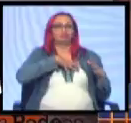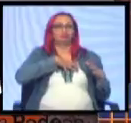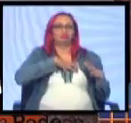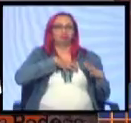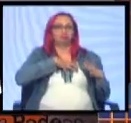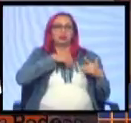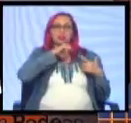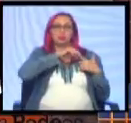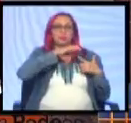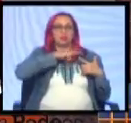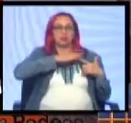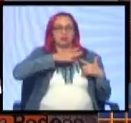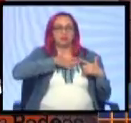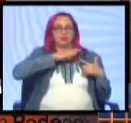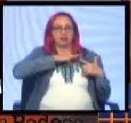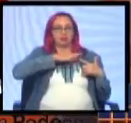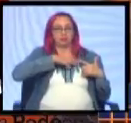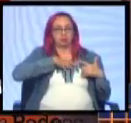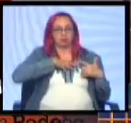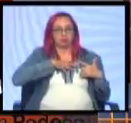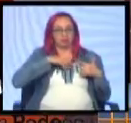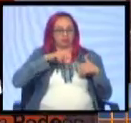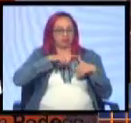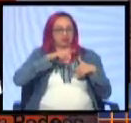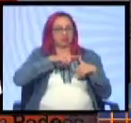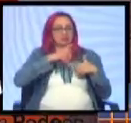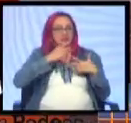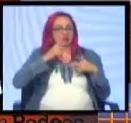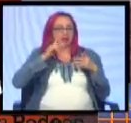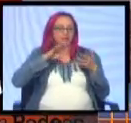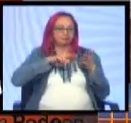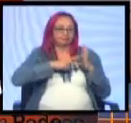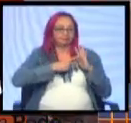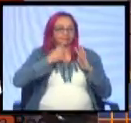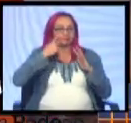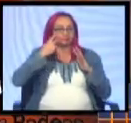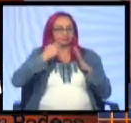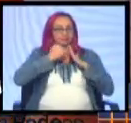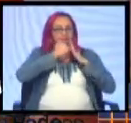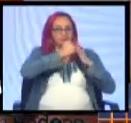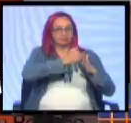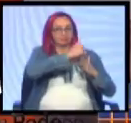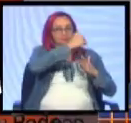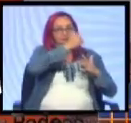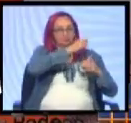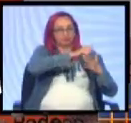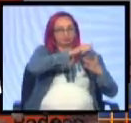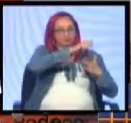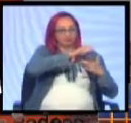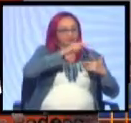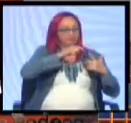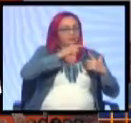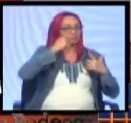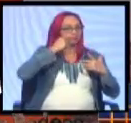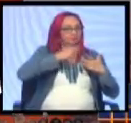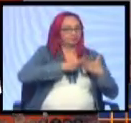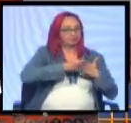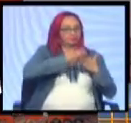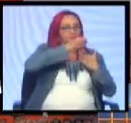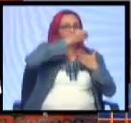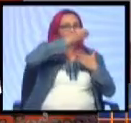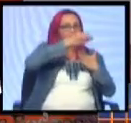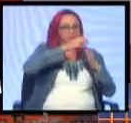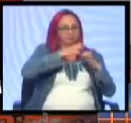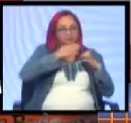sea para mantenerme yo, para beneficio propio. Okay. Que sea más bien para ayudar a la escuela, para comprar